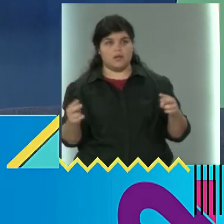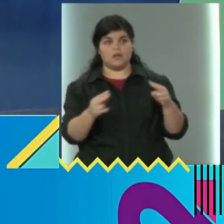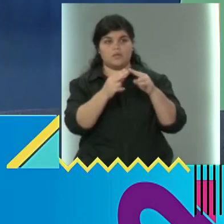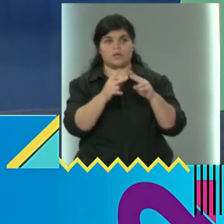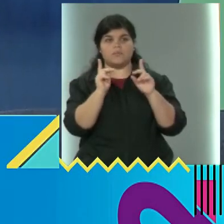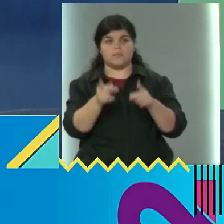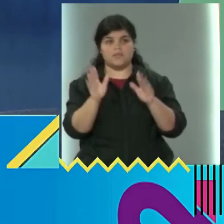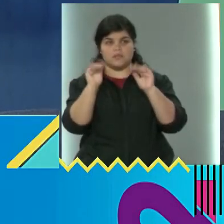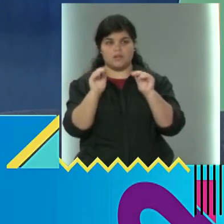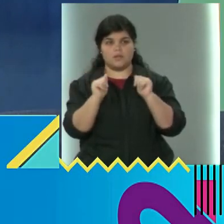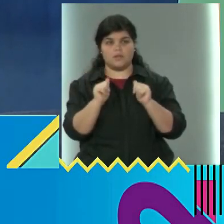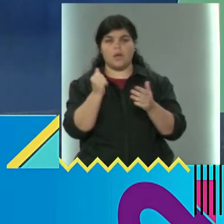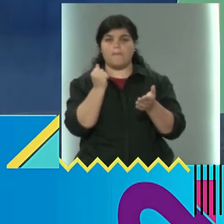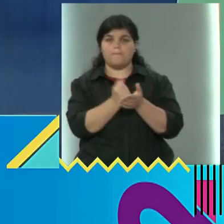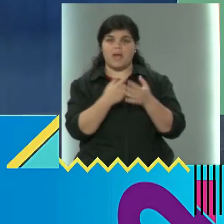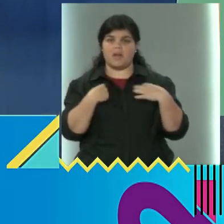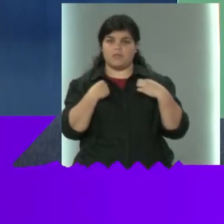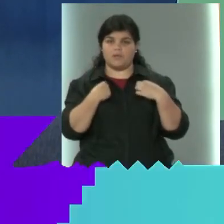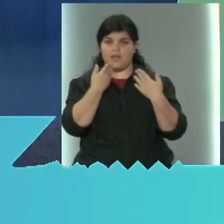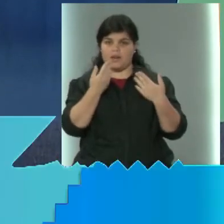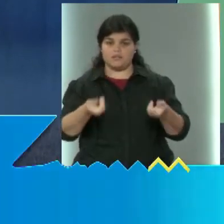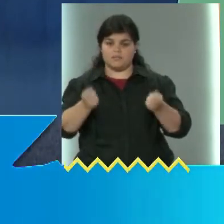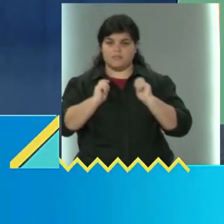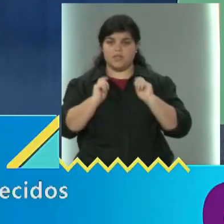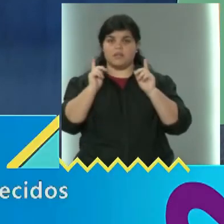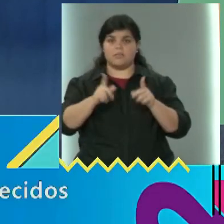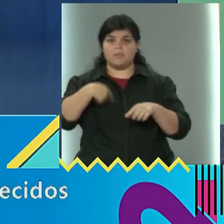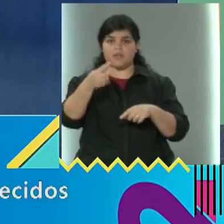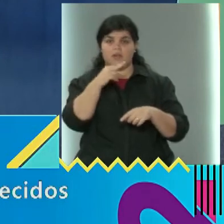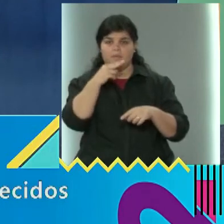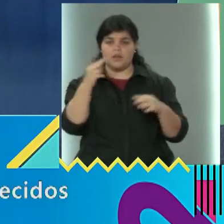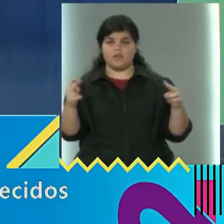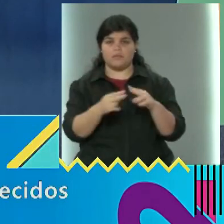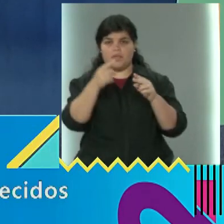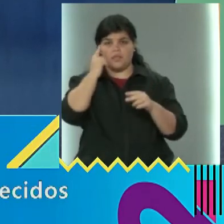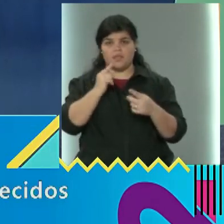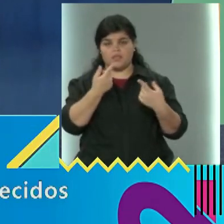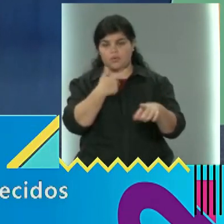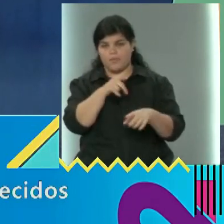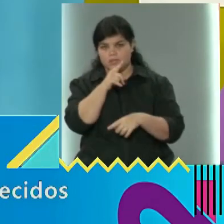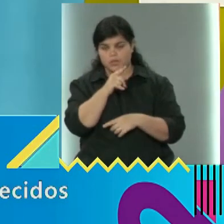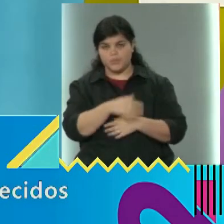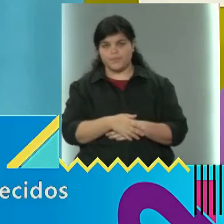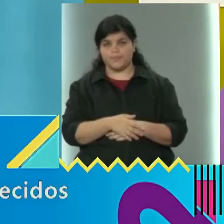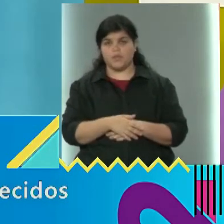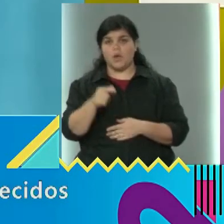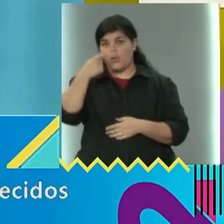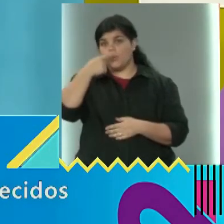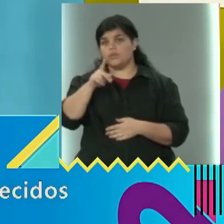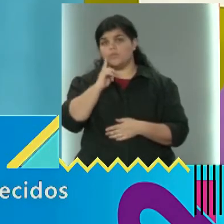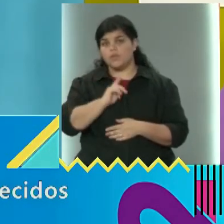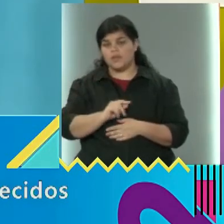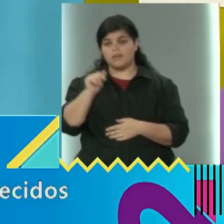Saludo, por supuesto, a las chicas de Baidip que me han vestido en el día de hoy. Feri, nos encontramos mañana viernes, último día de la semana con distintos parecidos. Llegamos al último